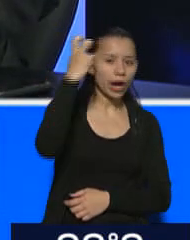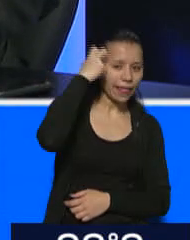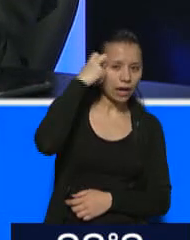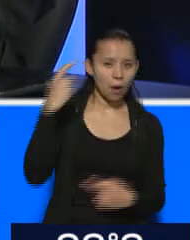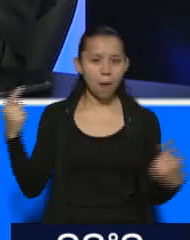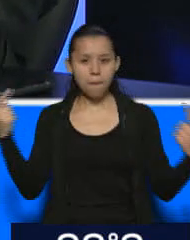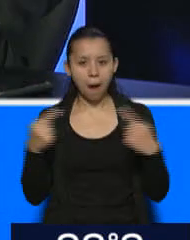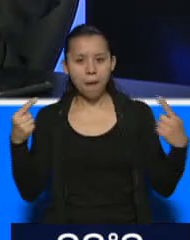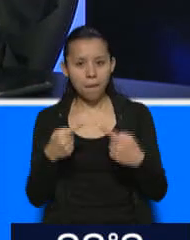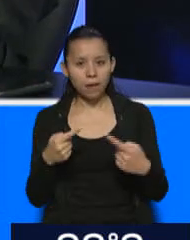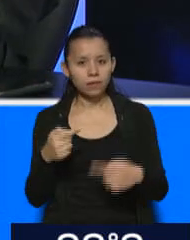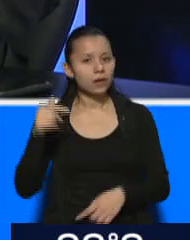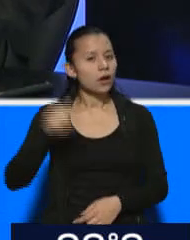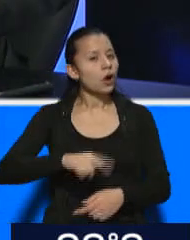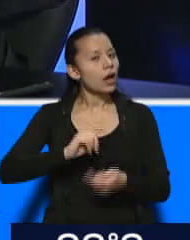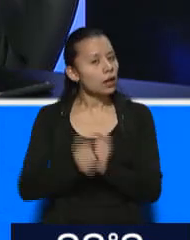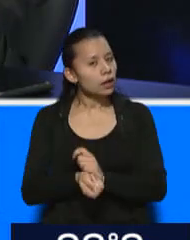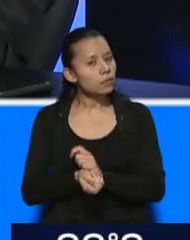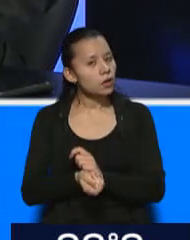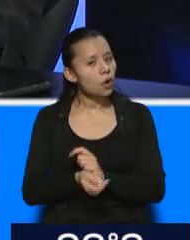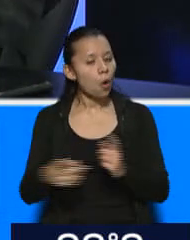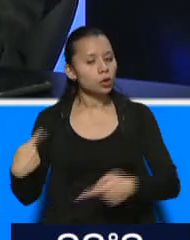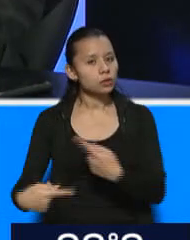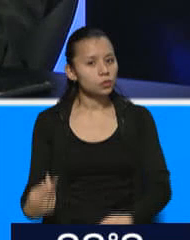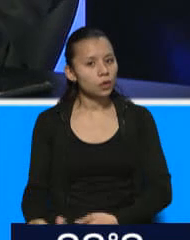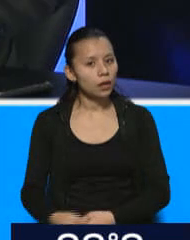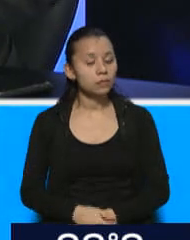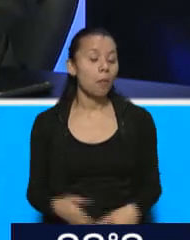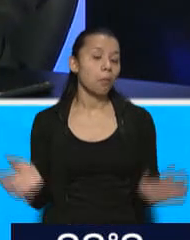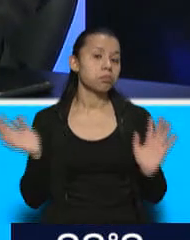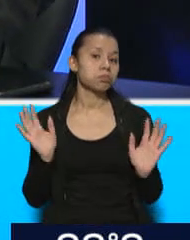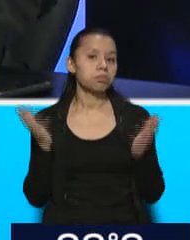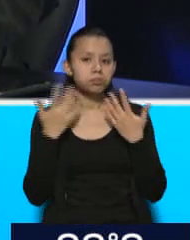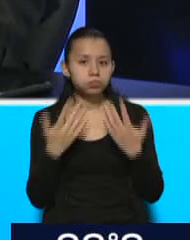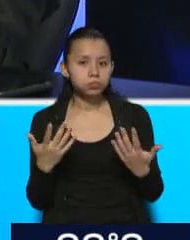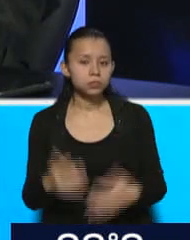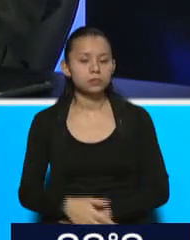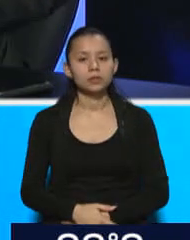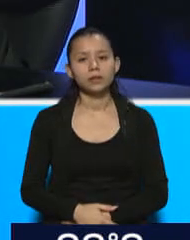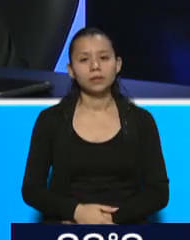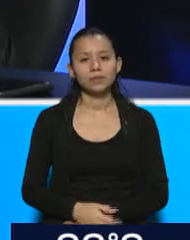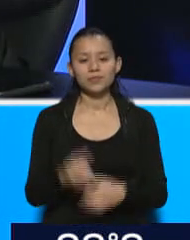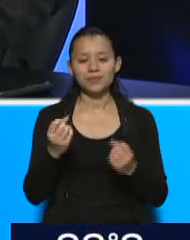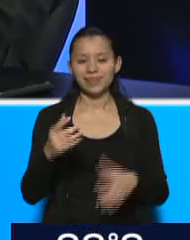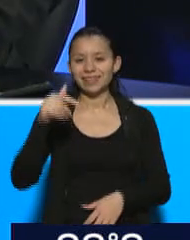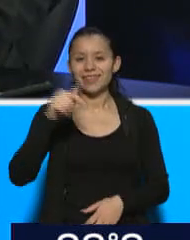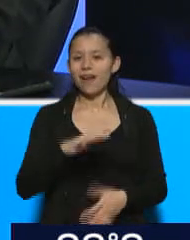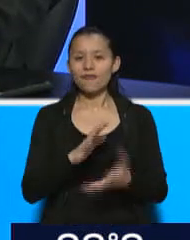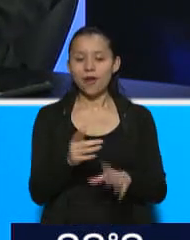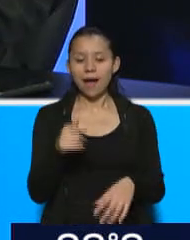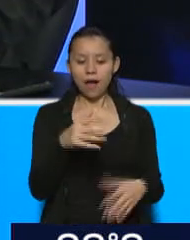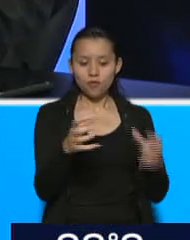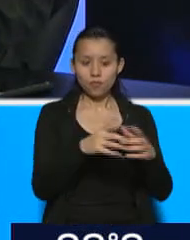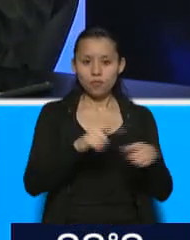aquí en Mendoza? Probablemente, ¿eh? Aquellos que de alguna manera auspiciaban una nueva oposición, quizás elevando un poco el